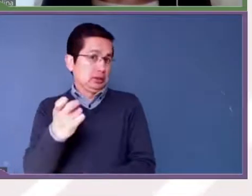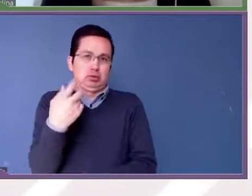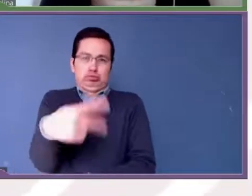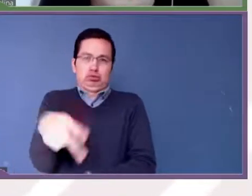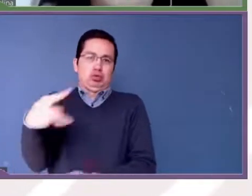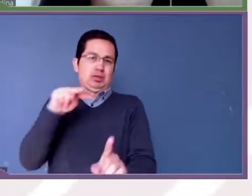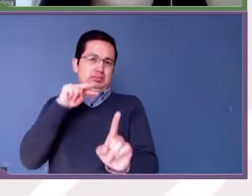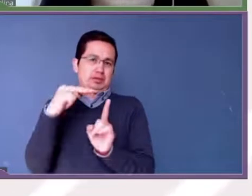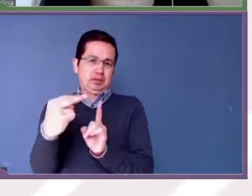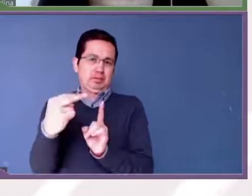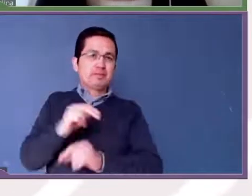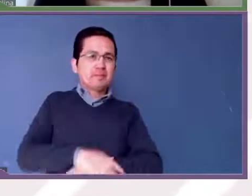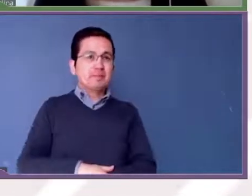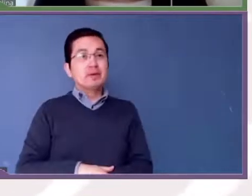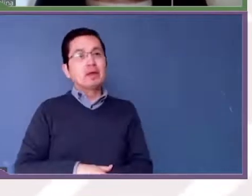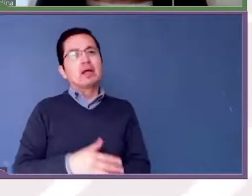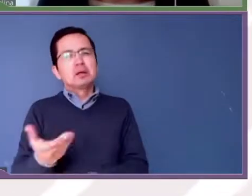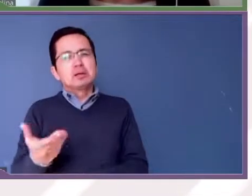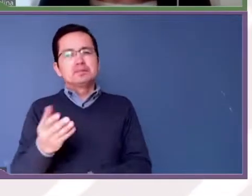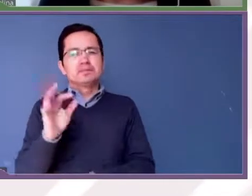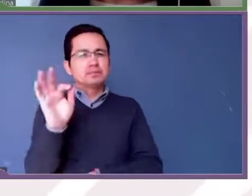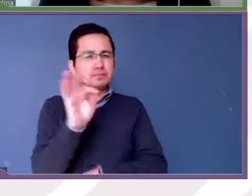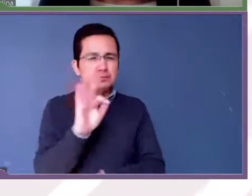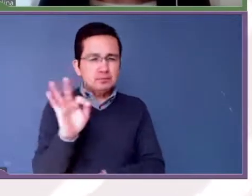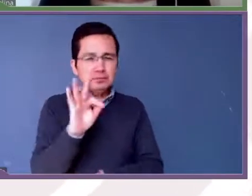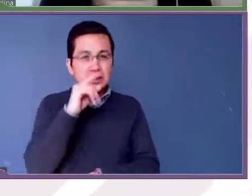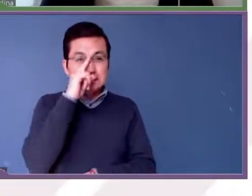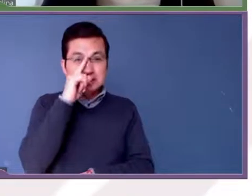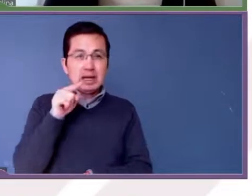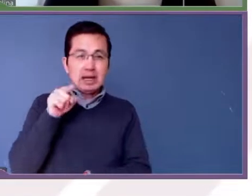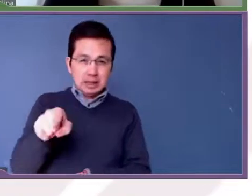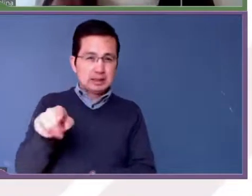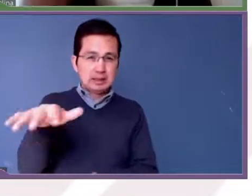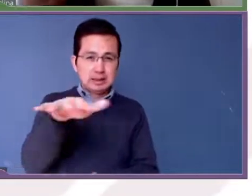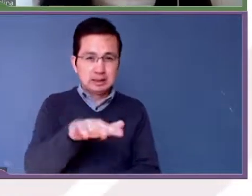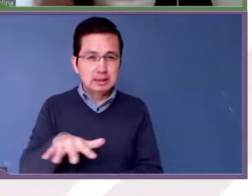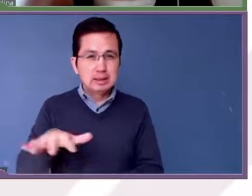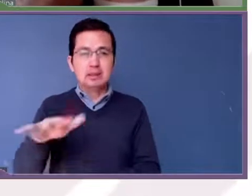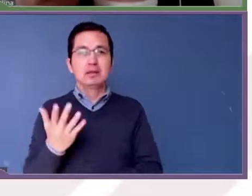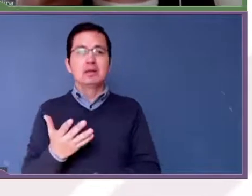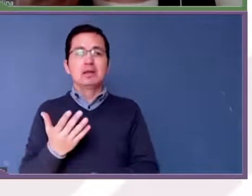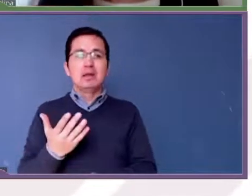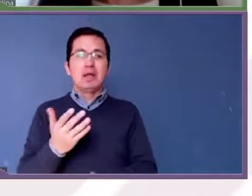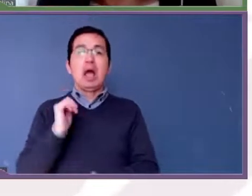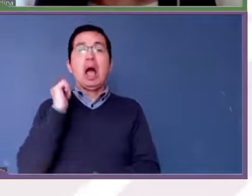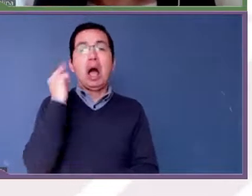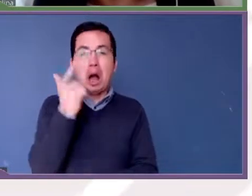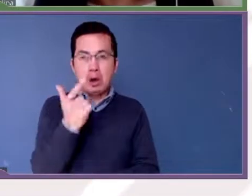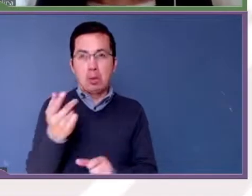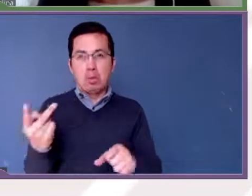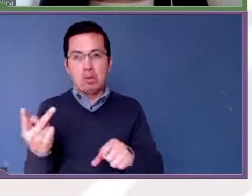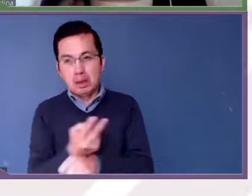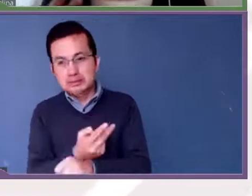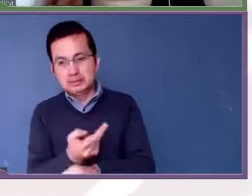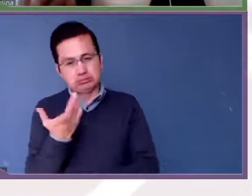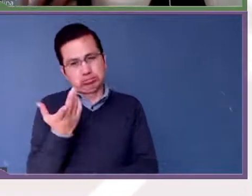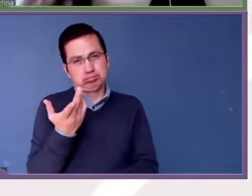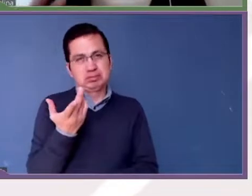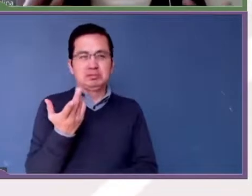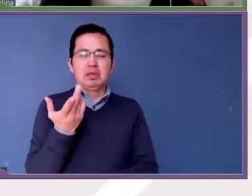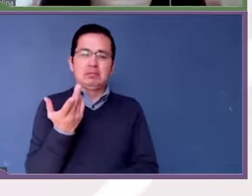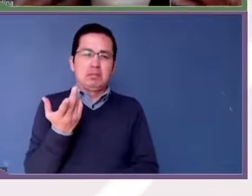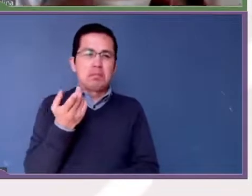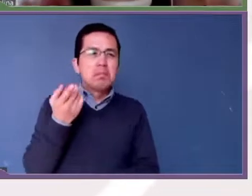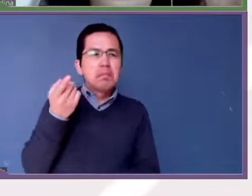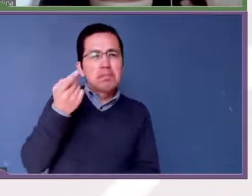puede estar sucediendo alguna cuestión, ya sea tenemos que hacer pruebas estadísticas